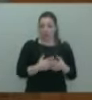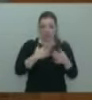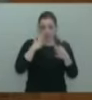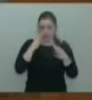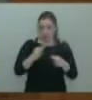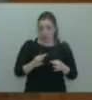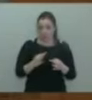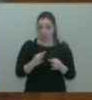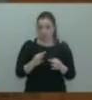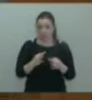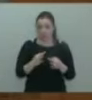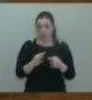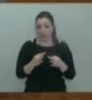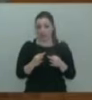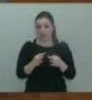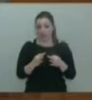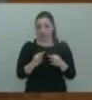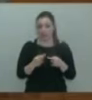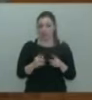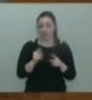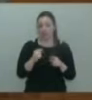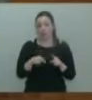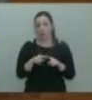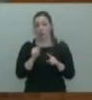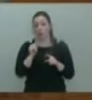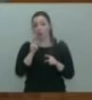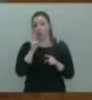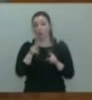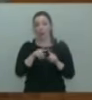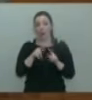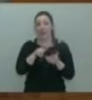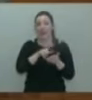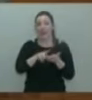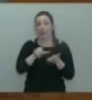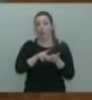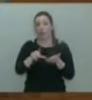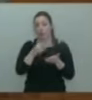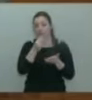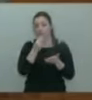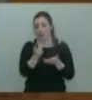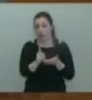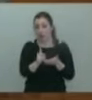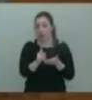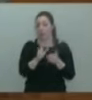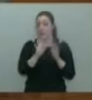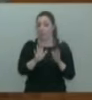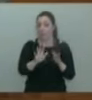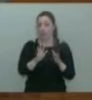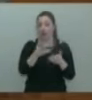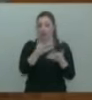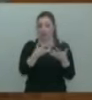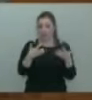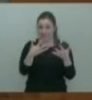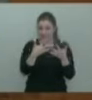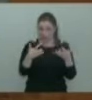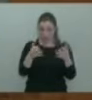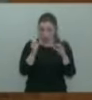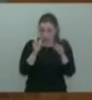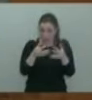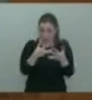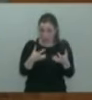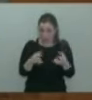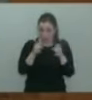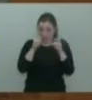seguramente desde el punto de la literatura no muy brillante, pero cuyo texto está sacado literalmente de